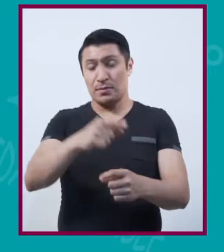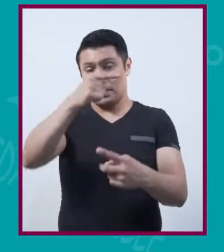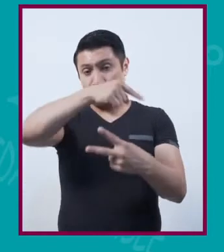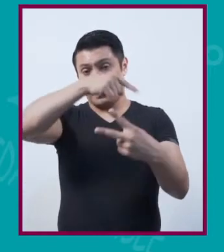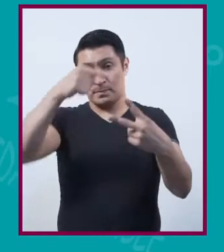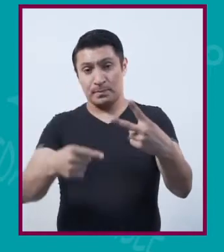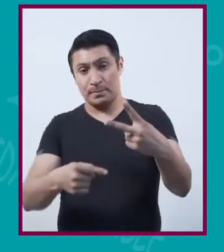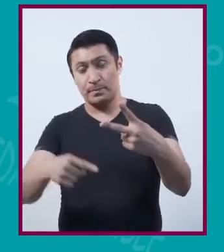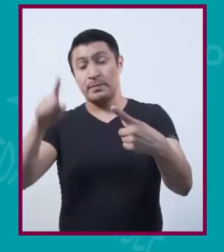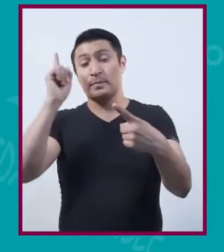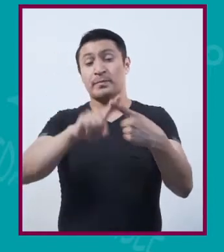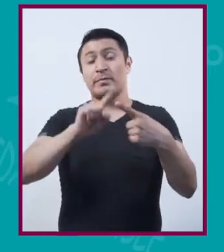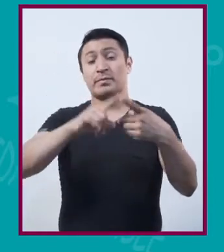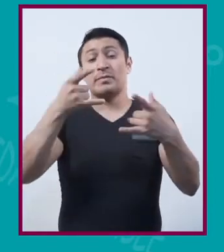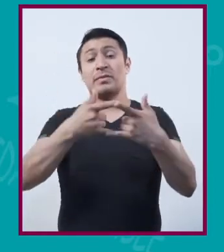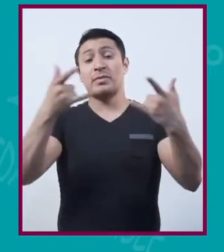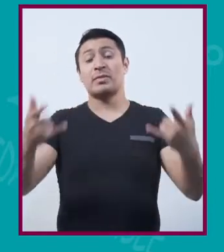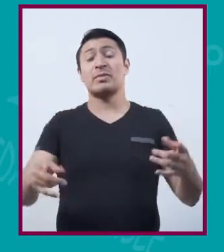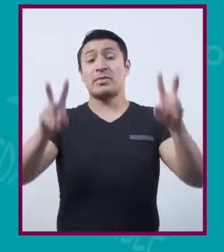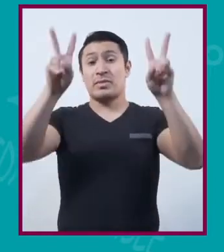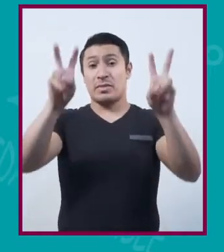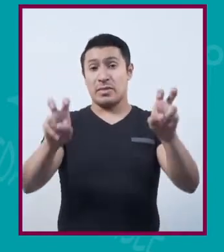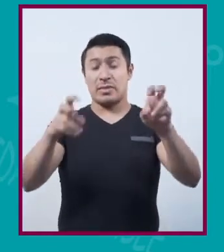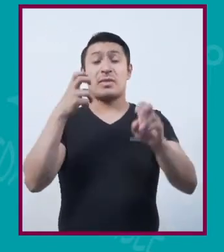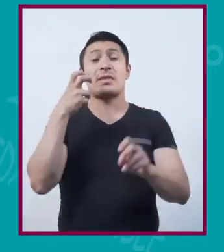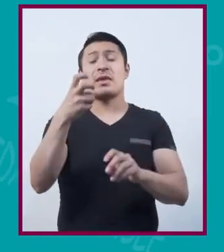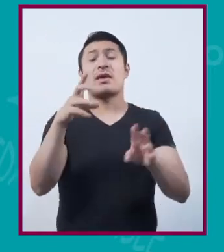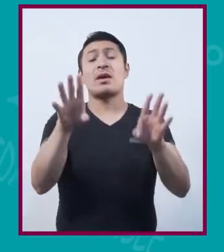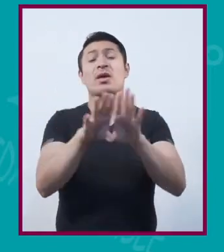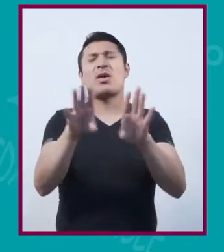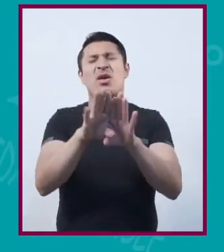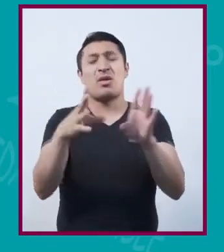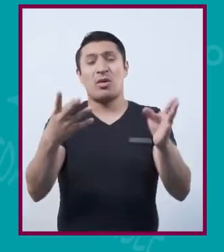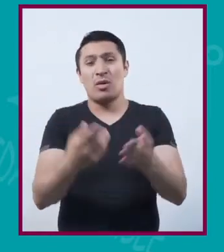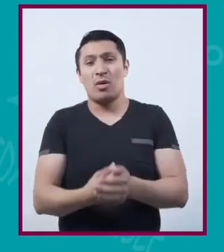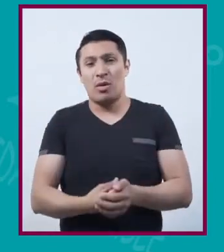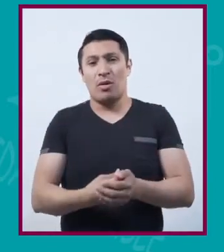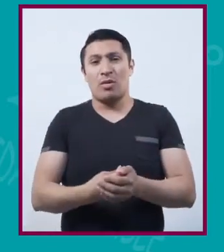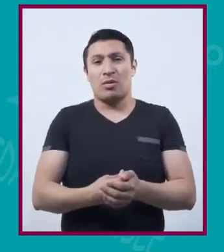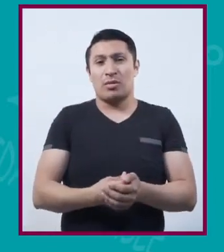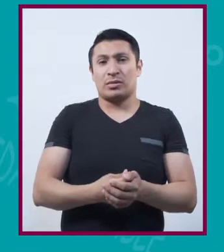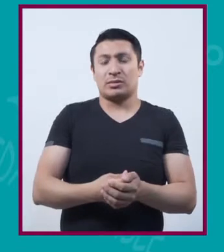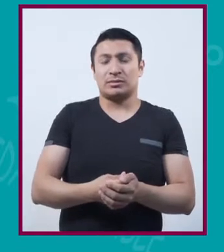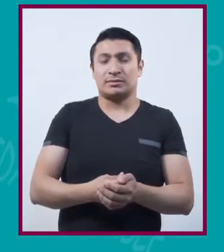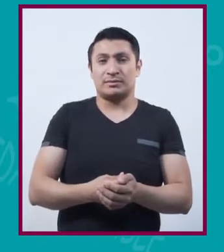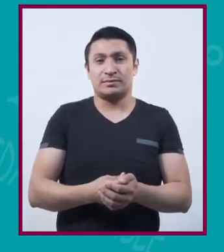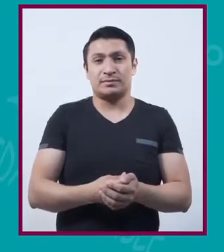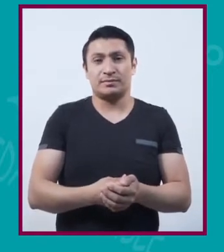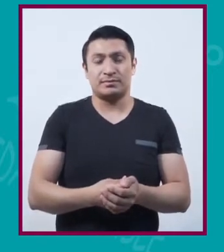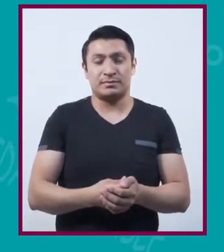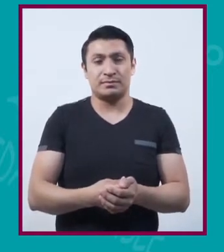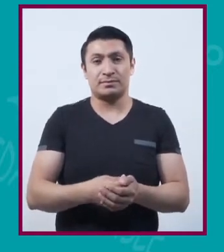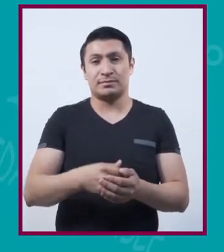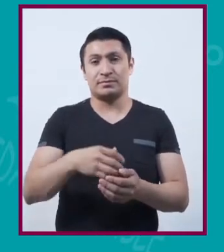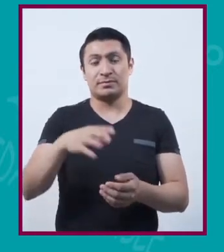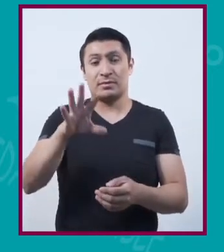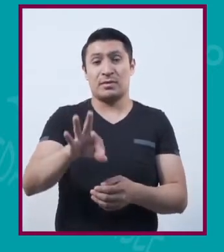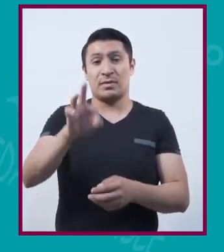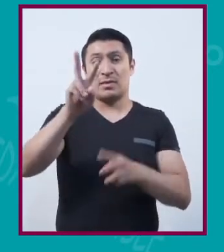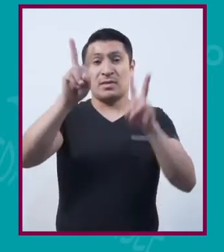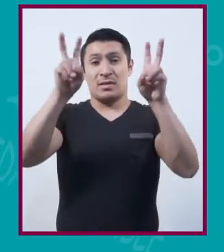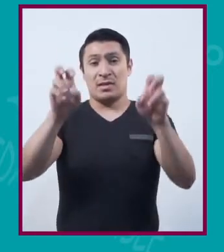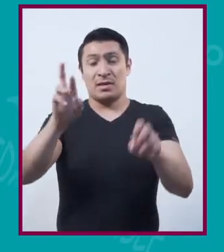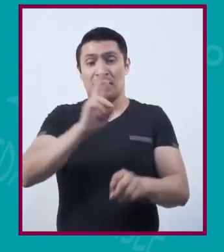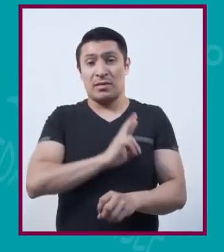dos especialidades. Hay una historia temática en la que nos abocamos a un tópico